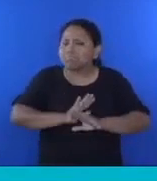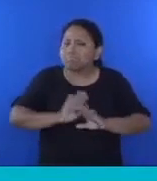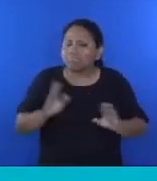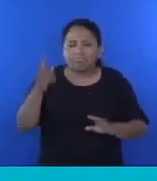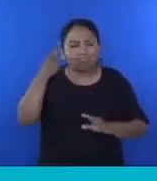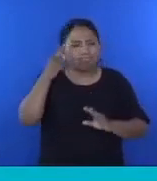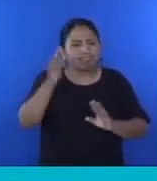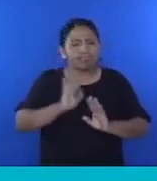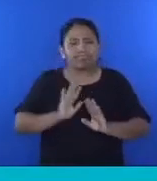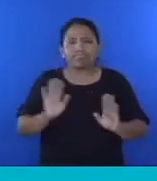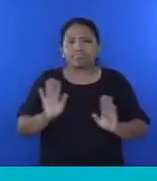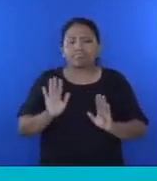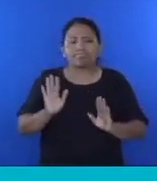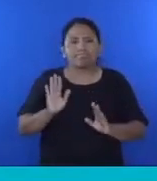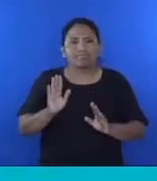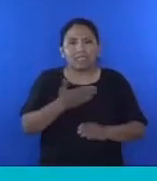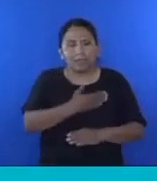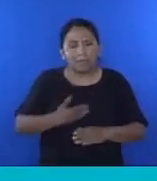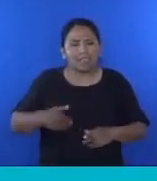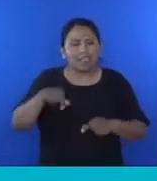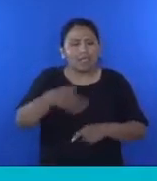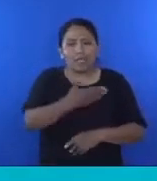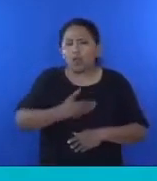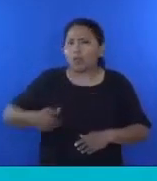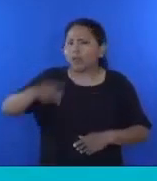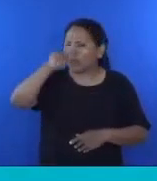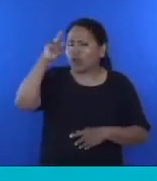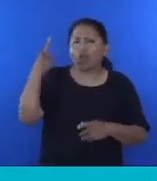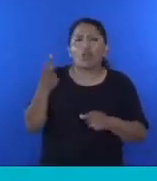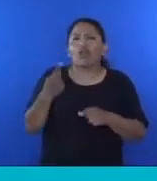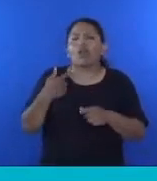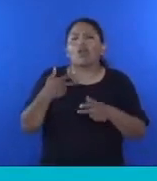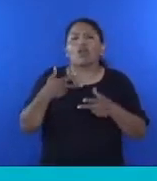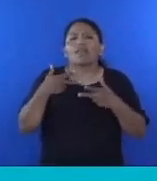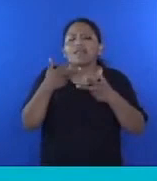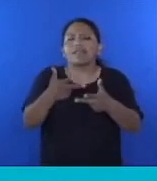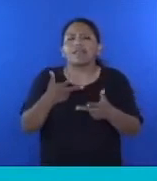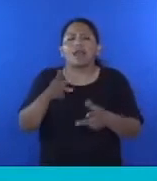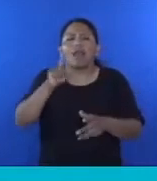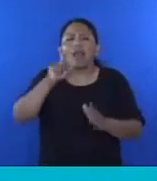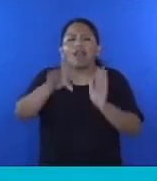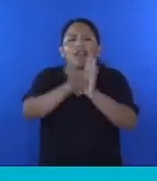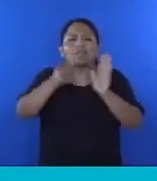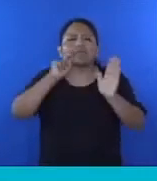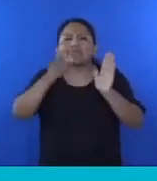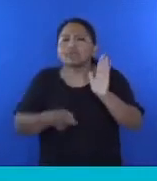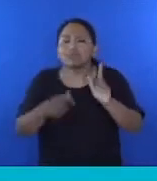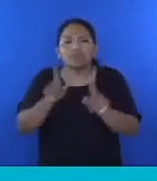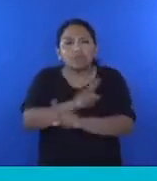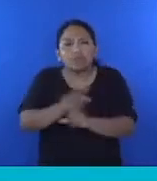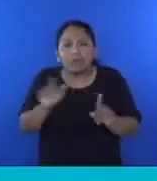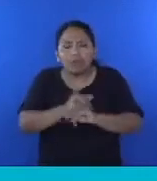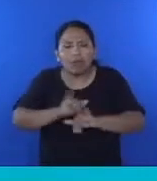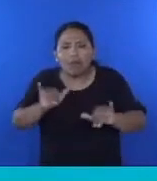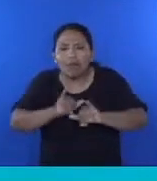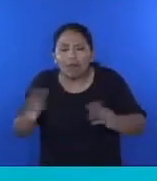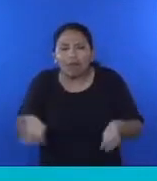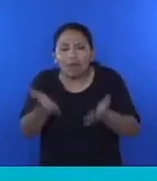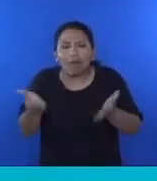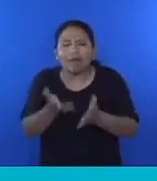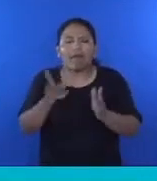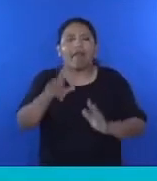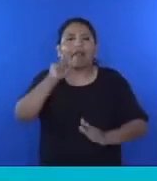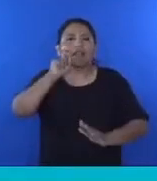parece, señor presidente, que el gobierno nacional no puede llamar a violar las leyes. El gobierno nacional no puede llamar